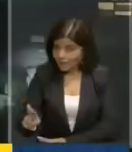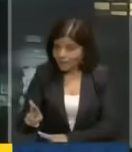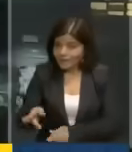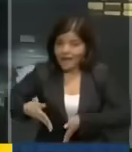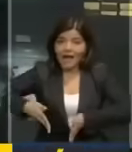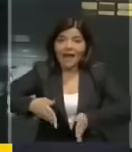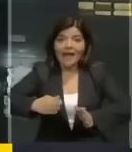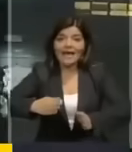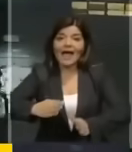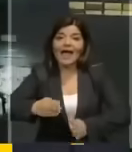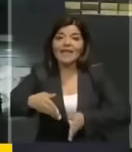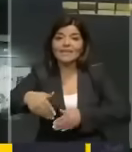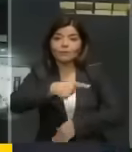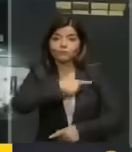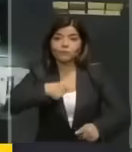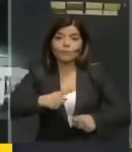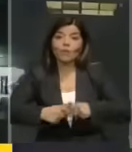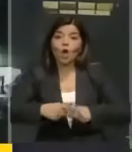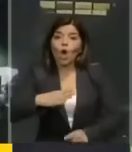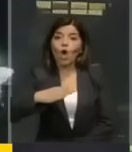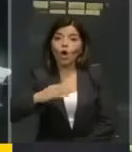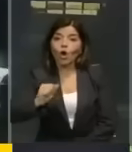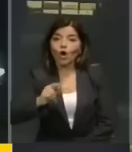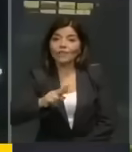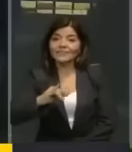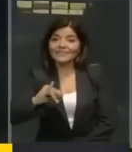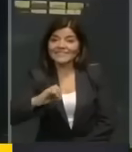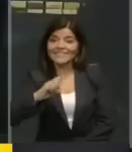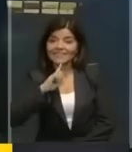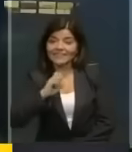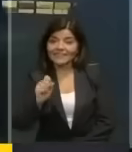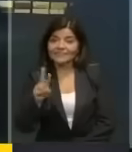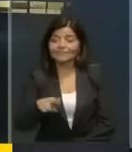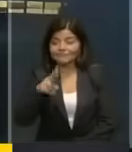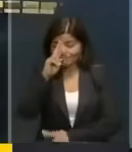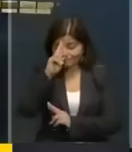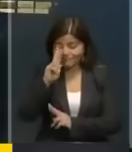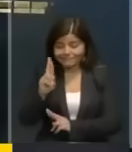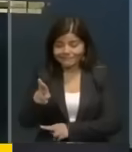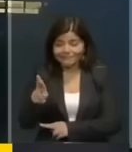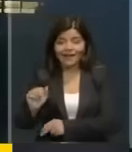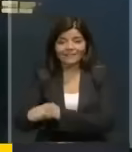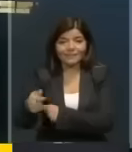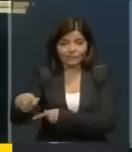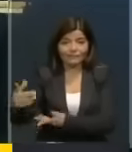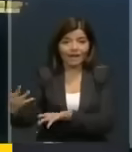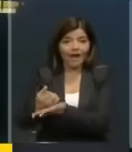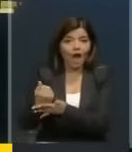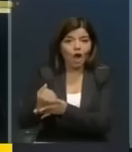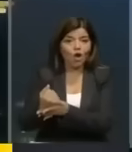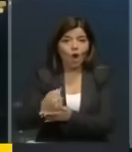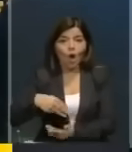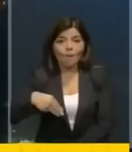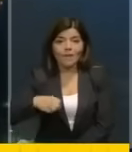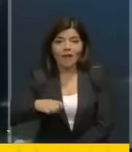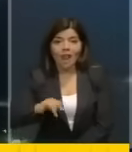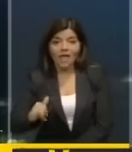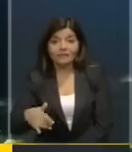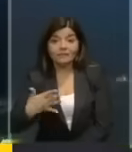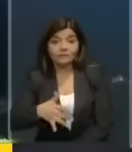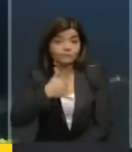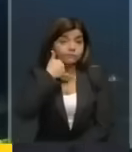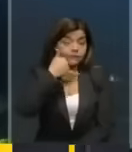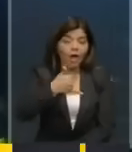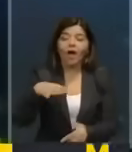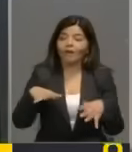de Corrientes, anunciando y reconociendo más bien la derrota. Y no solamente eso, sino que asegurando que ya llamó a Milei para felicitarlo.